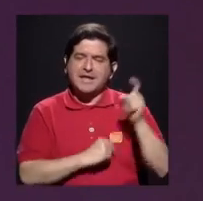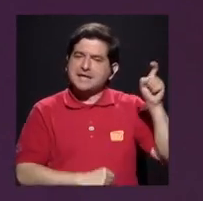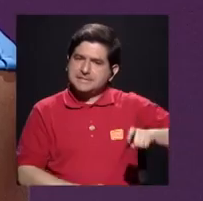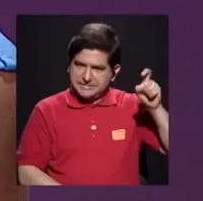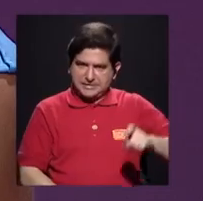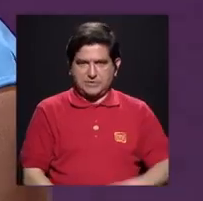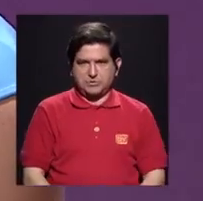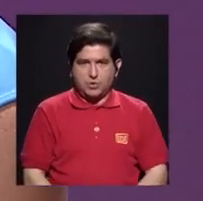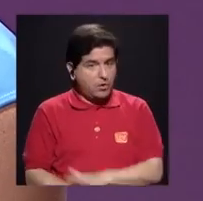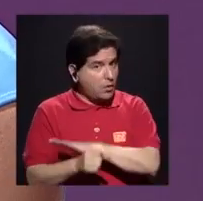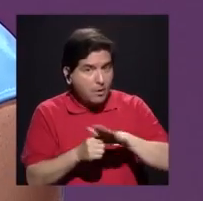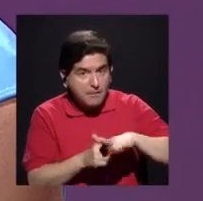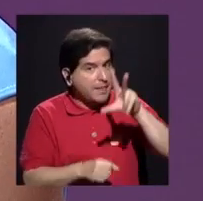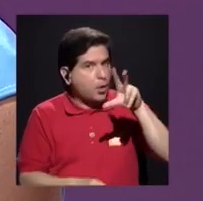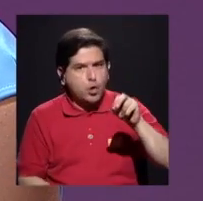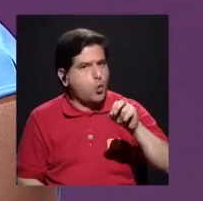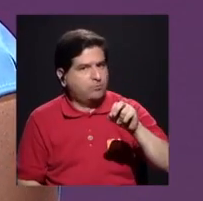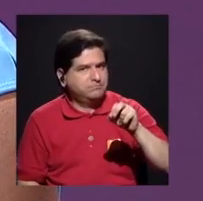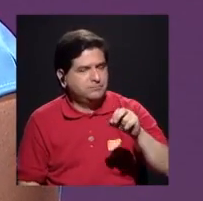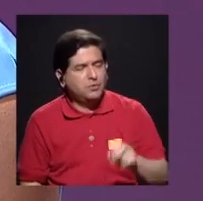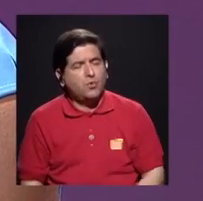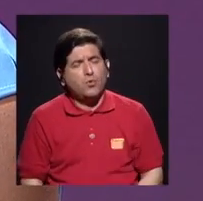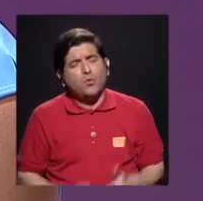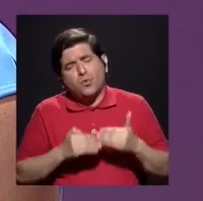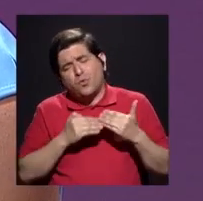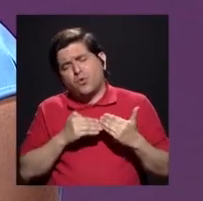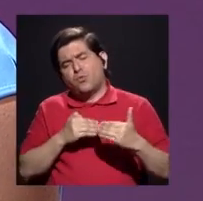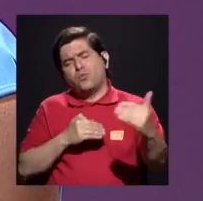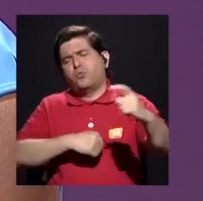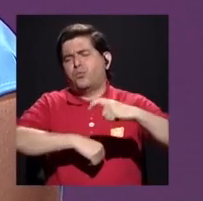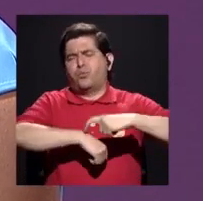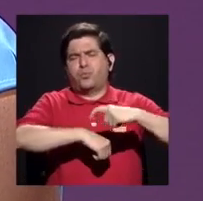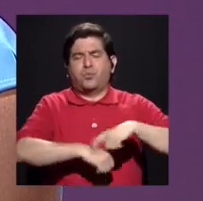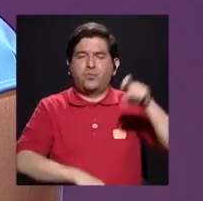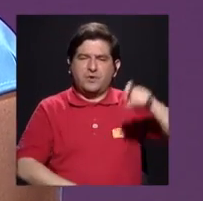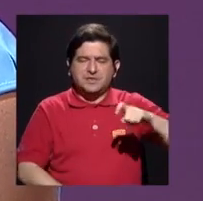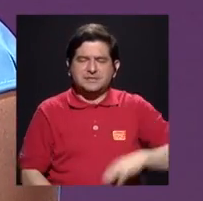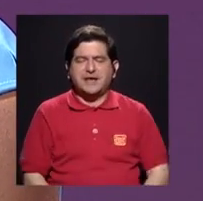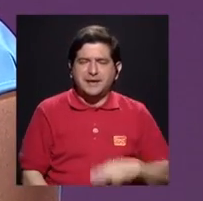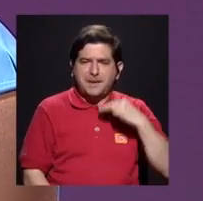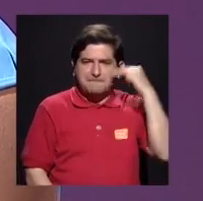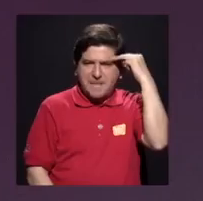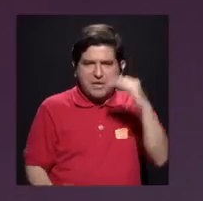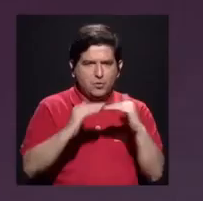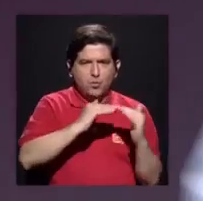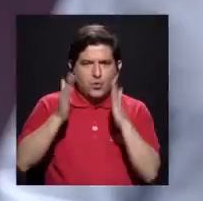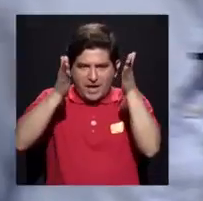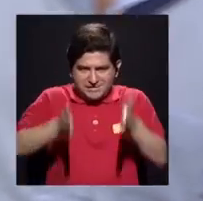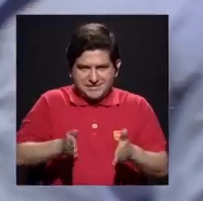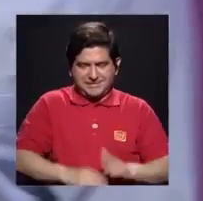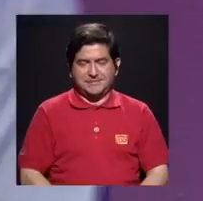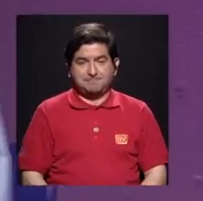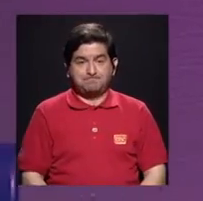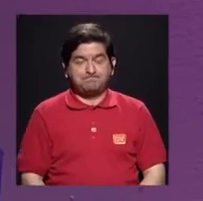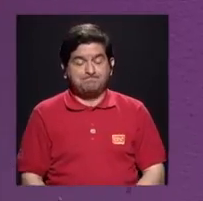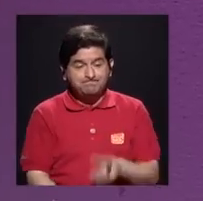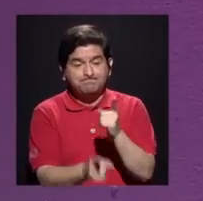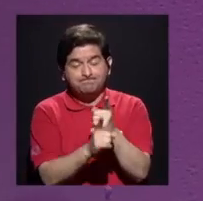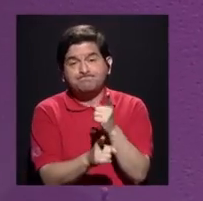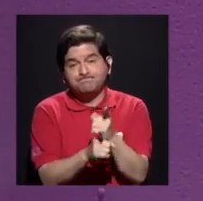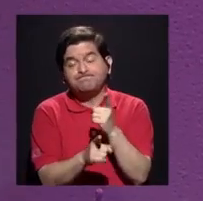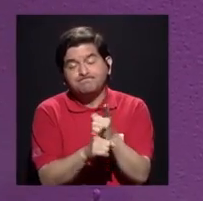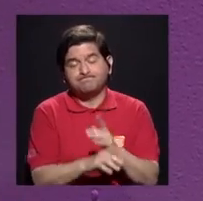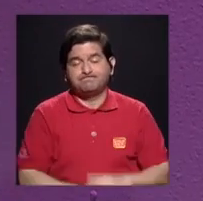suficiente no para eso faltará mucho tiempo y eso eso significa madurez civil sí efectivamente